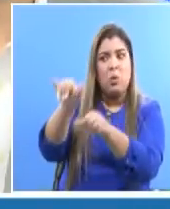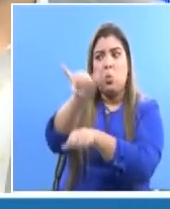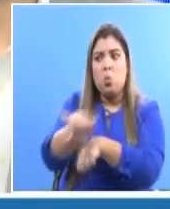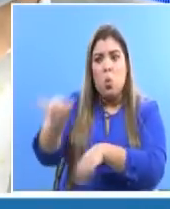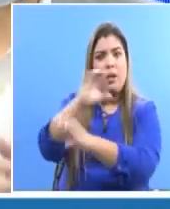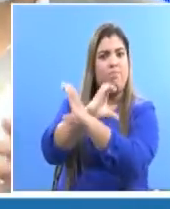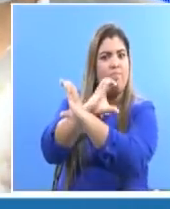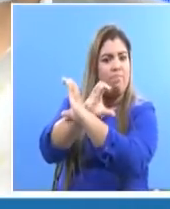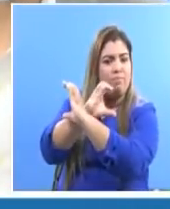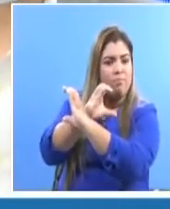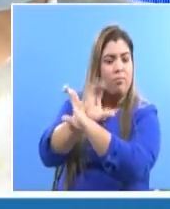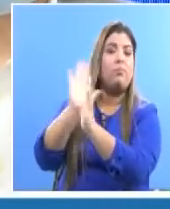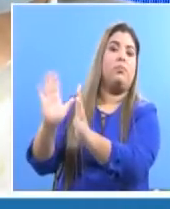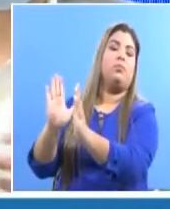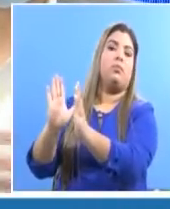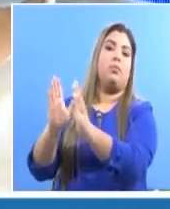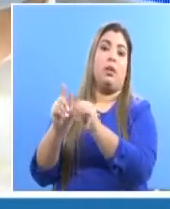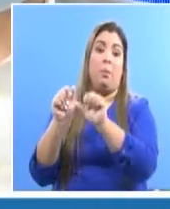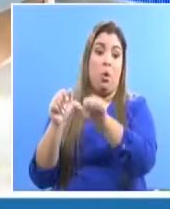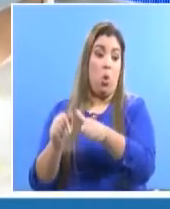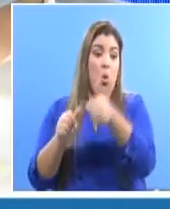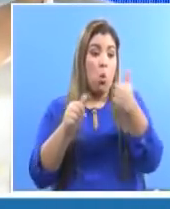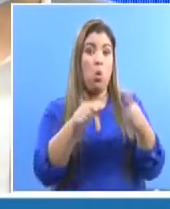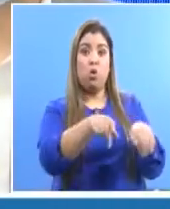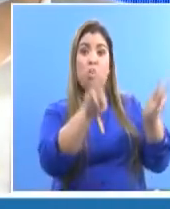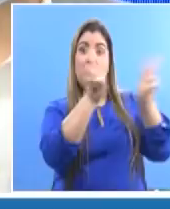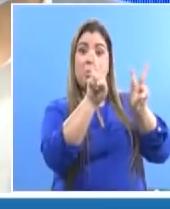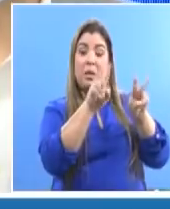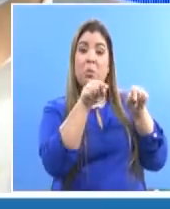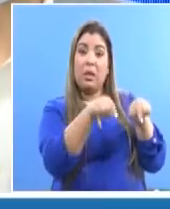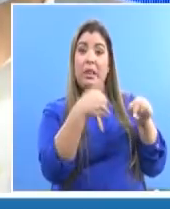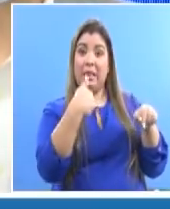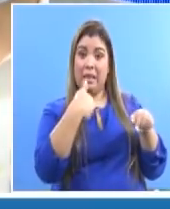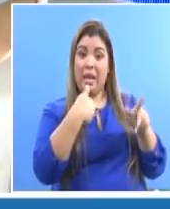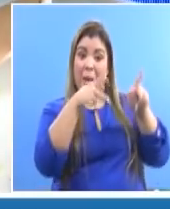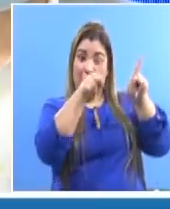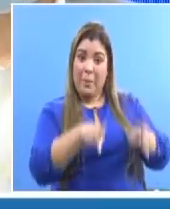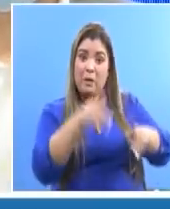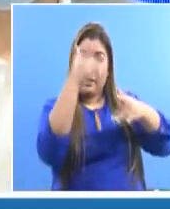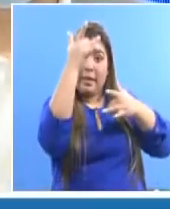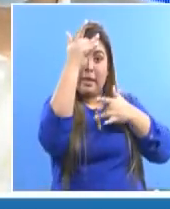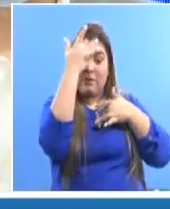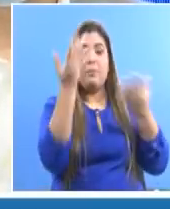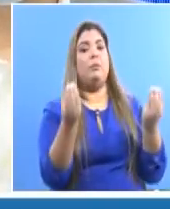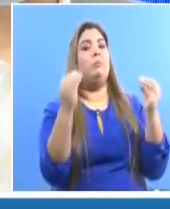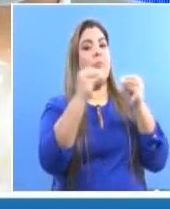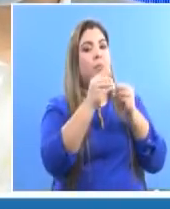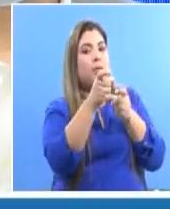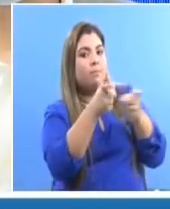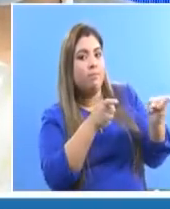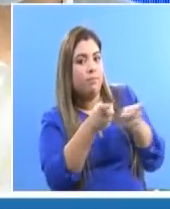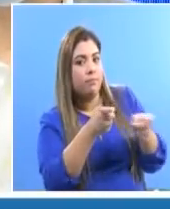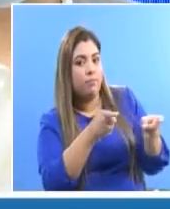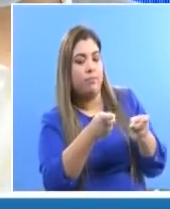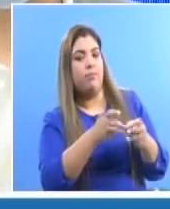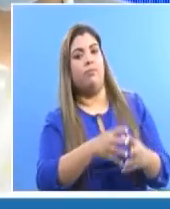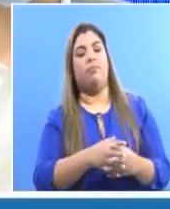obviamente eso va a hacer que el virus se pueda continuar expandiendo. La